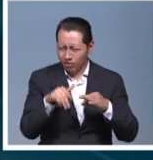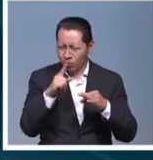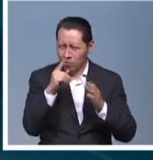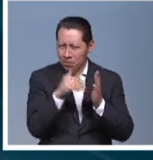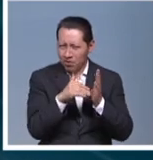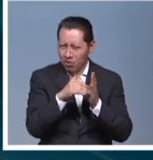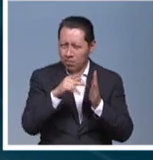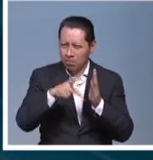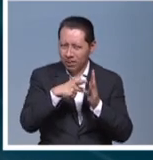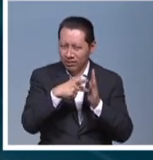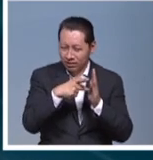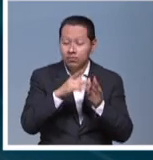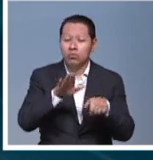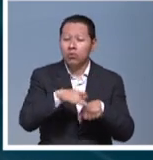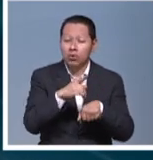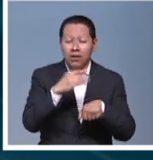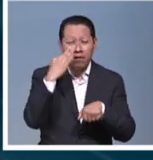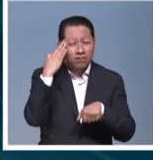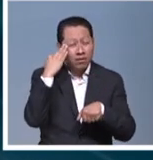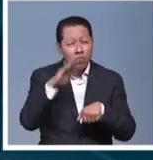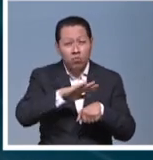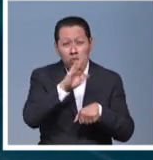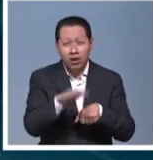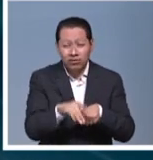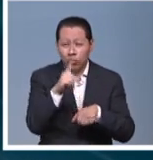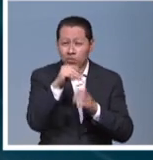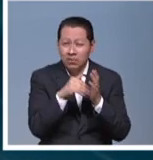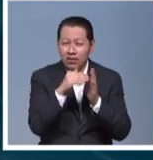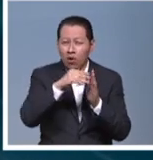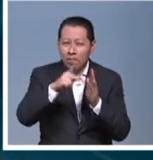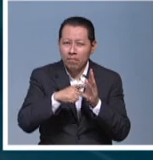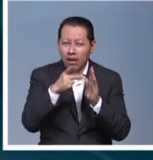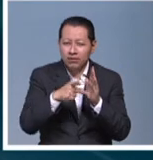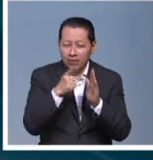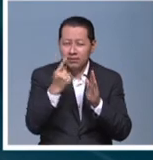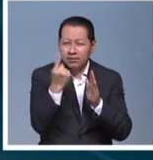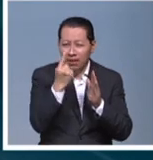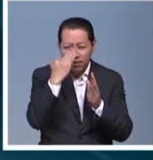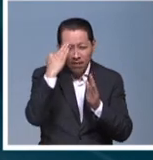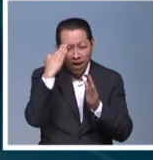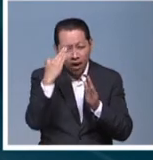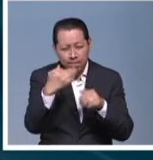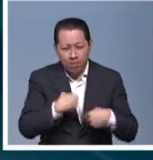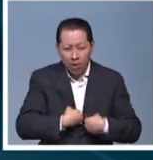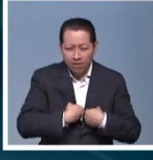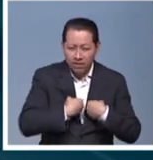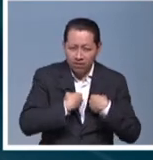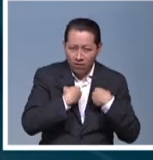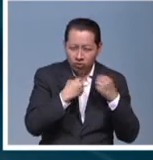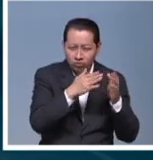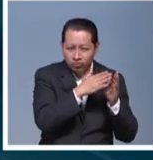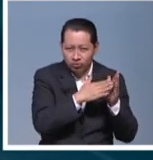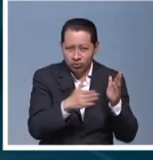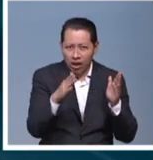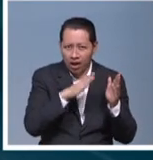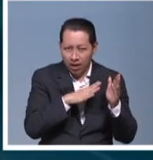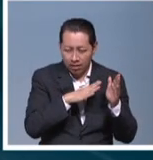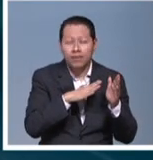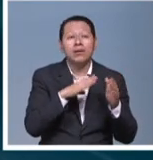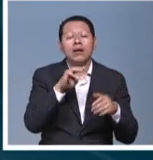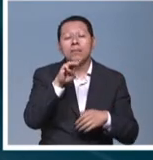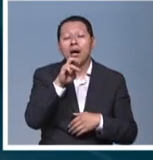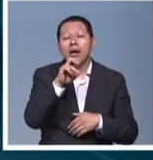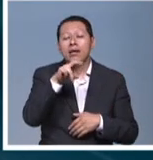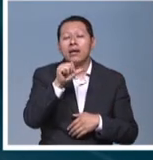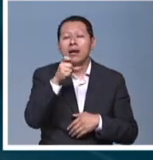el tiempo que pasan muertos es un millón de veces más que el tiempo de los vivos que pasan vivos. Tiene razón Mariana